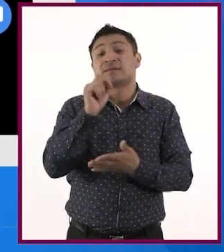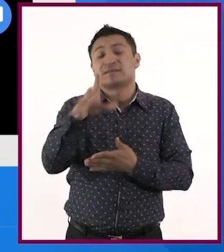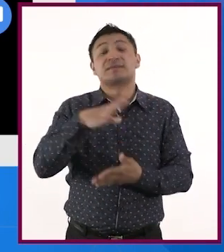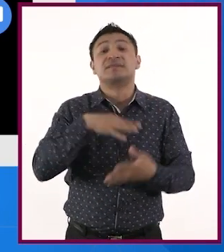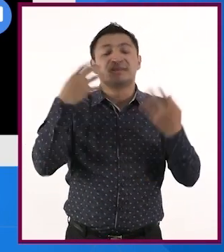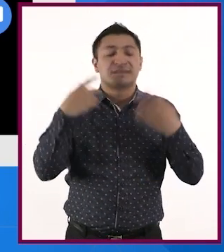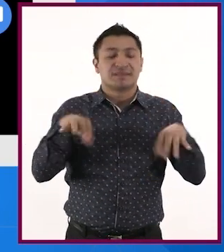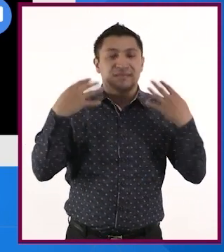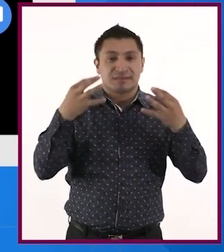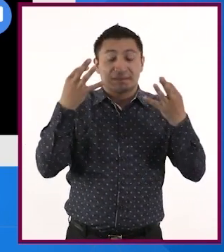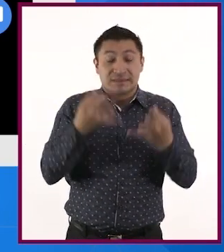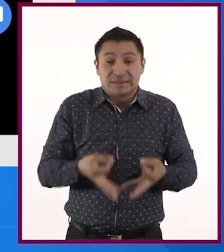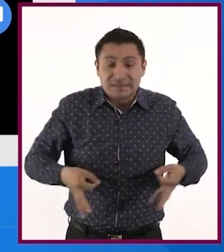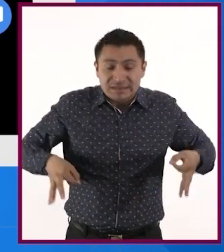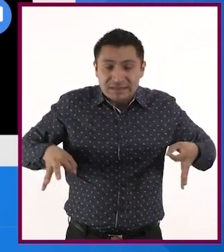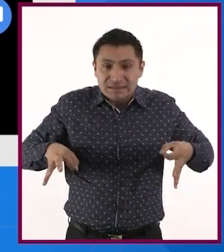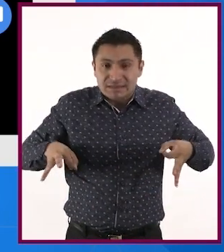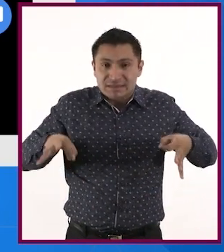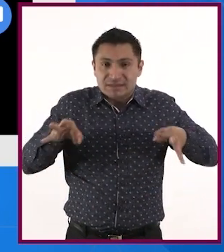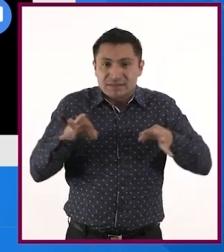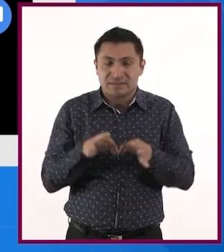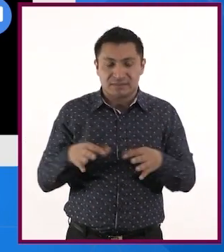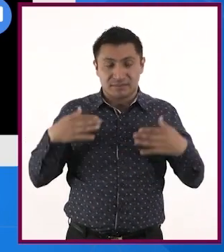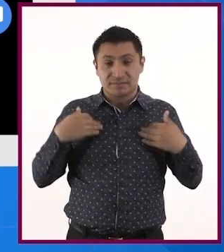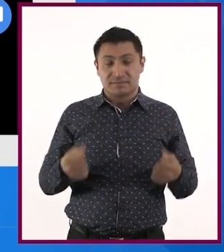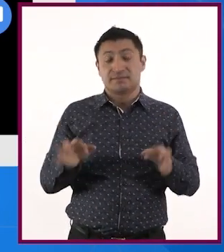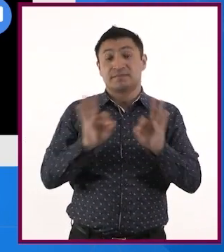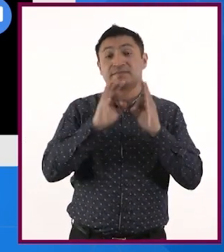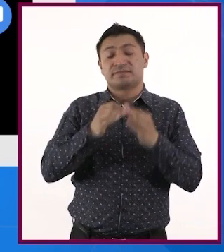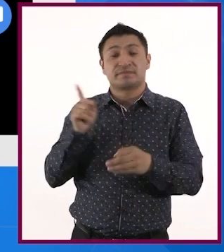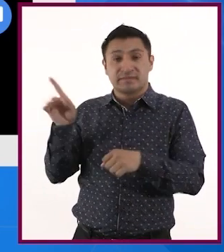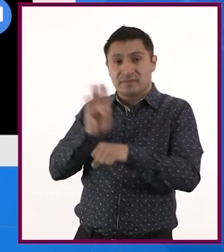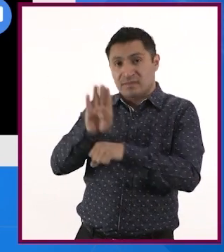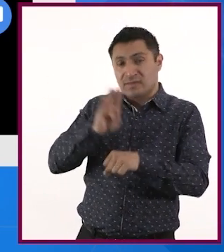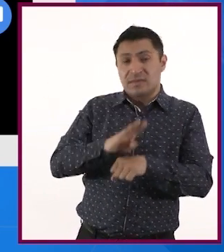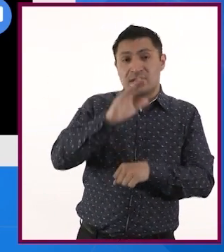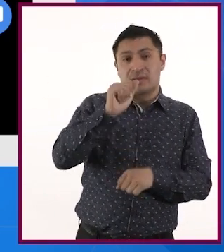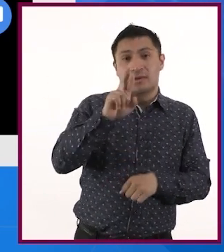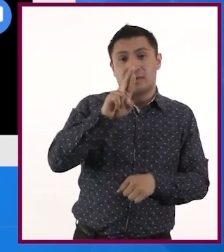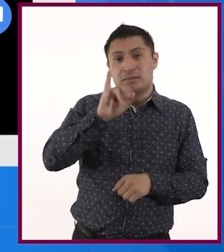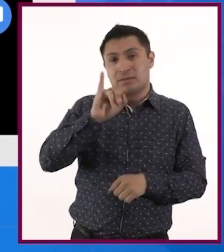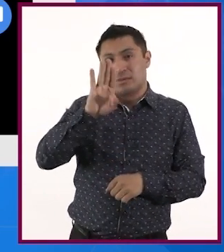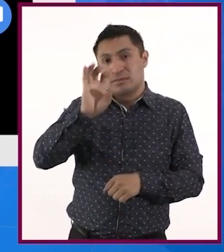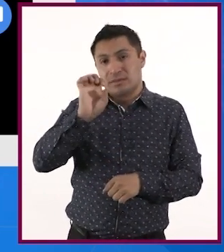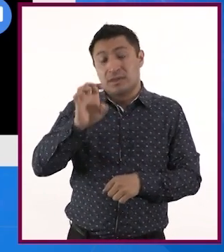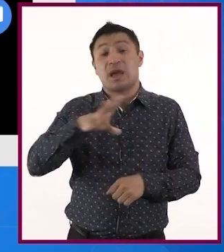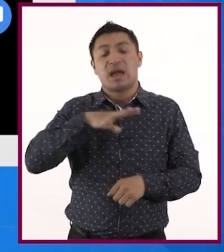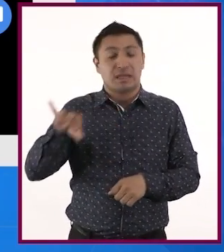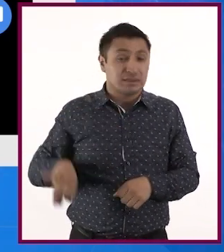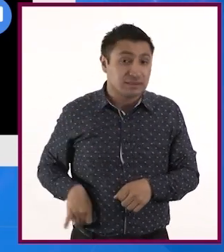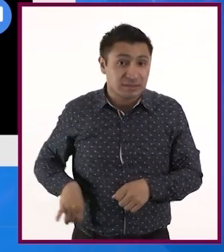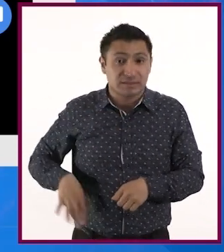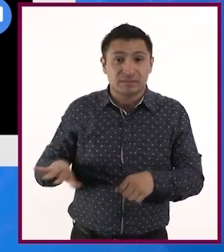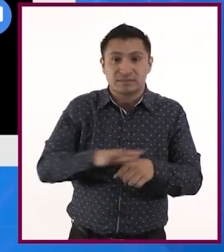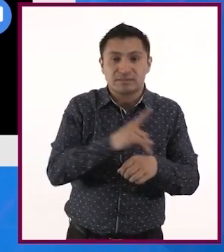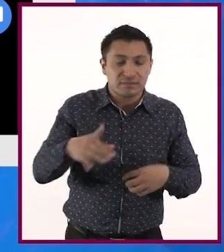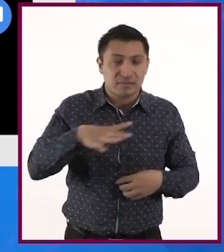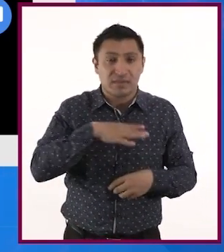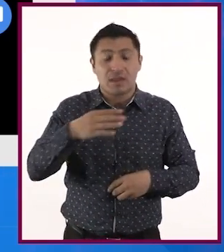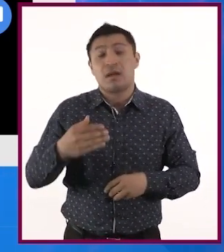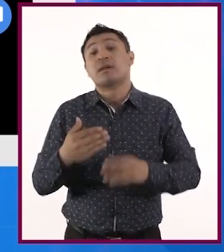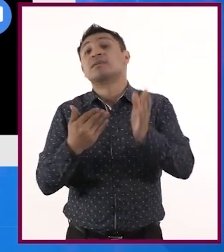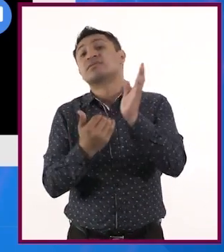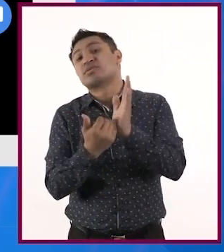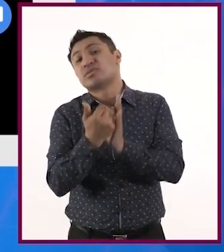la importación de modelos desde Brasil y desde el Caribe. Y entonces, eso es muy interesante porque hay un